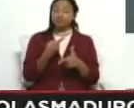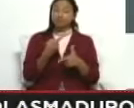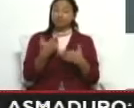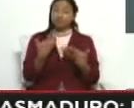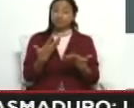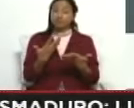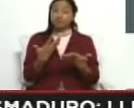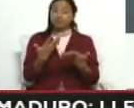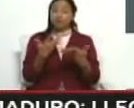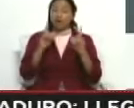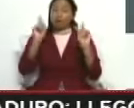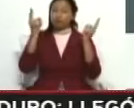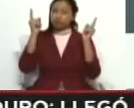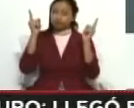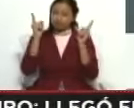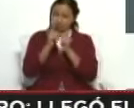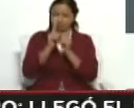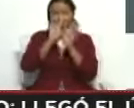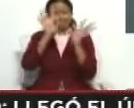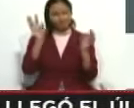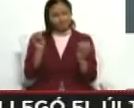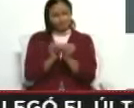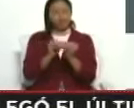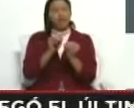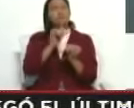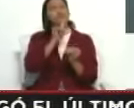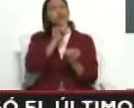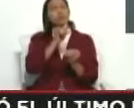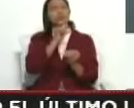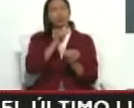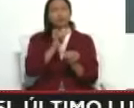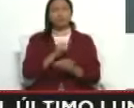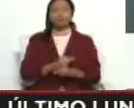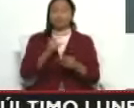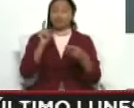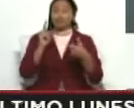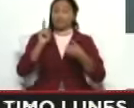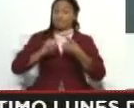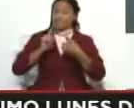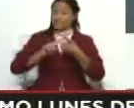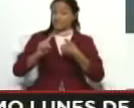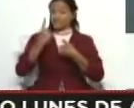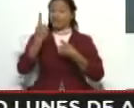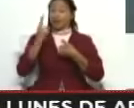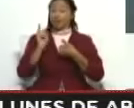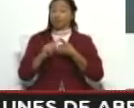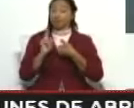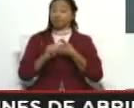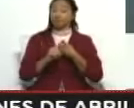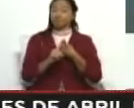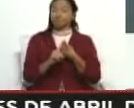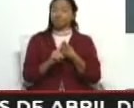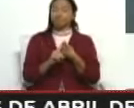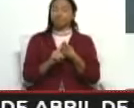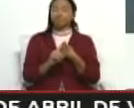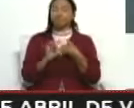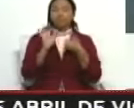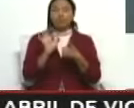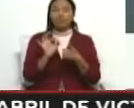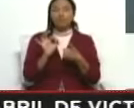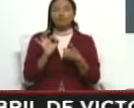como conclusión referirles, en primer lugar, que este caso,